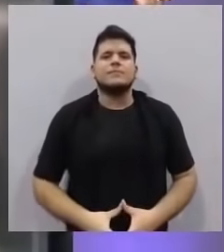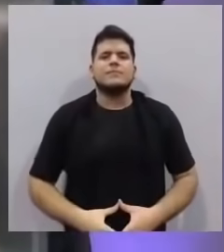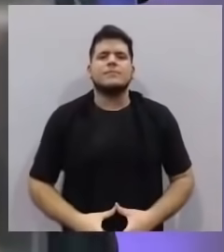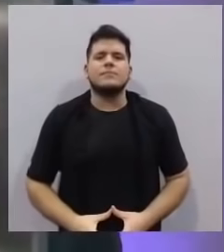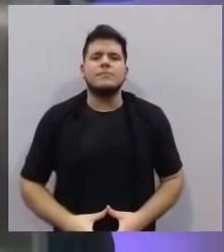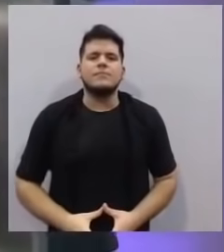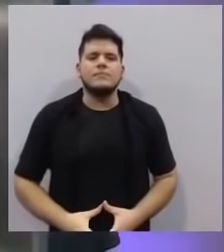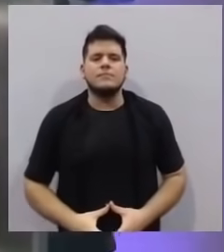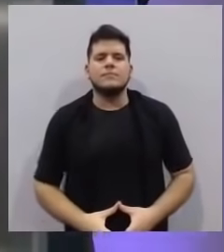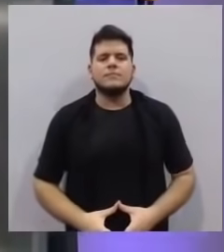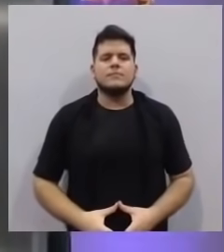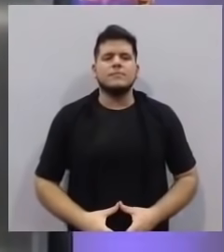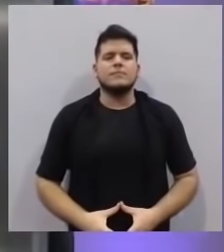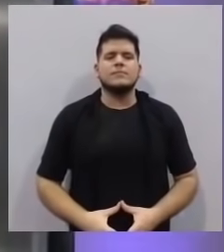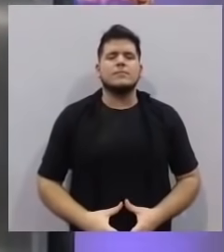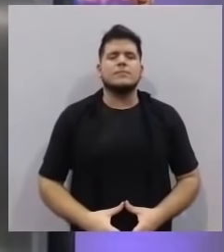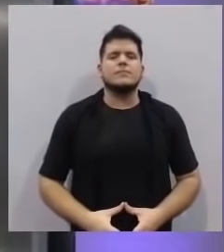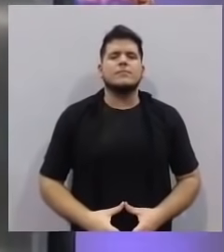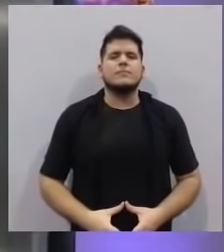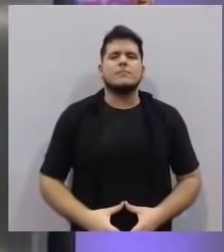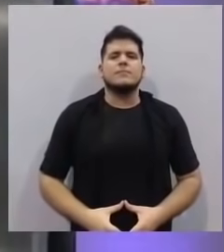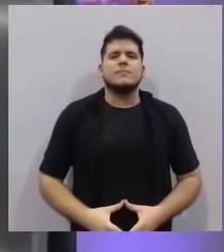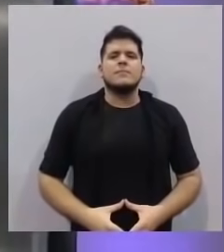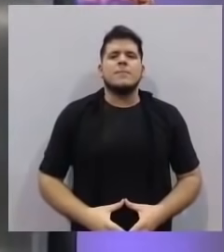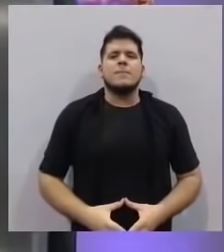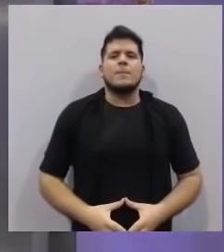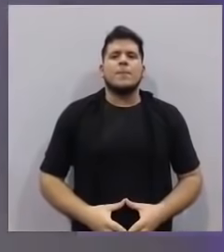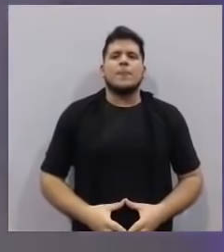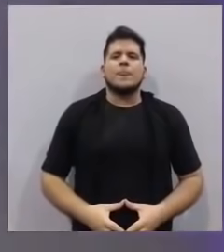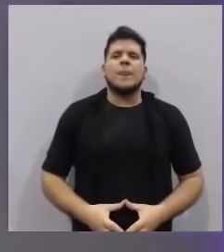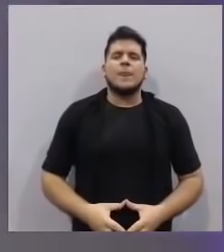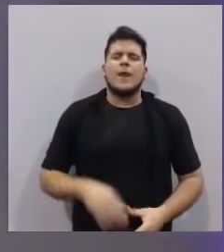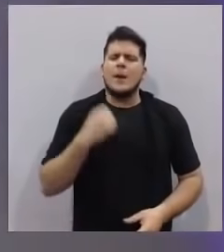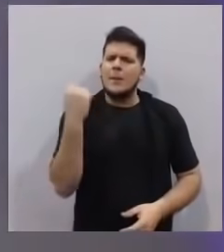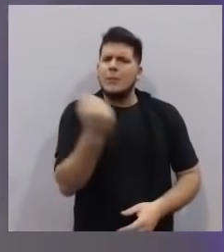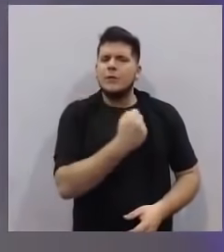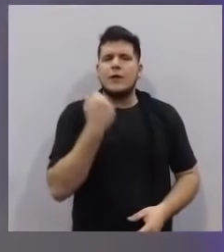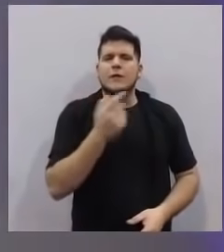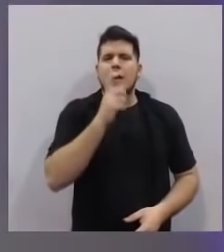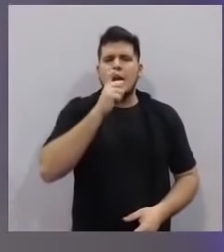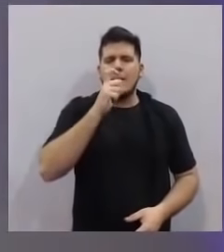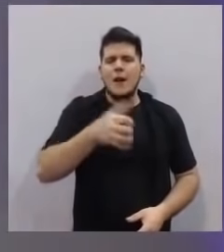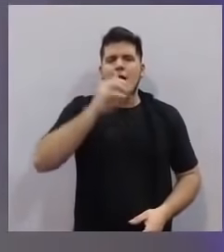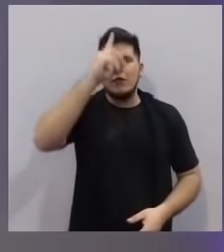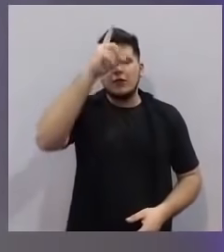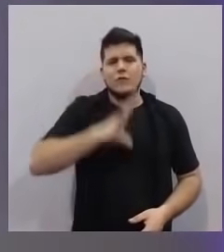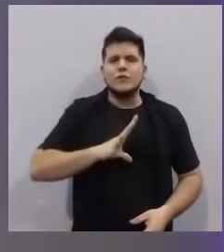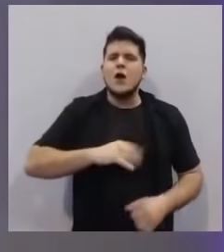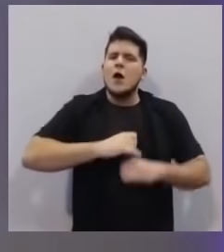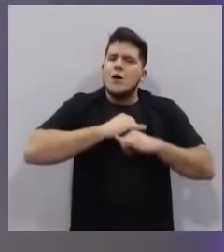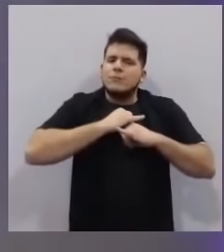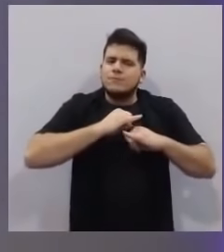él reino dígalo otra vez jesús dijo que se predique el reino